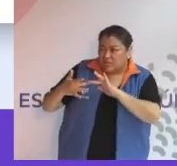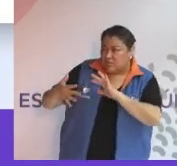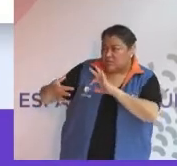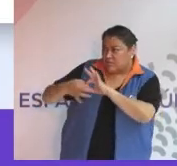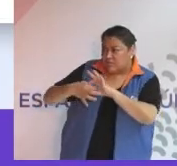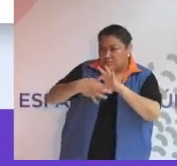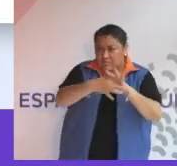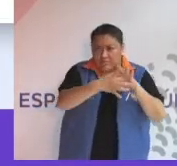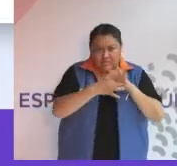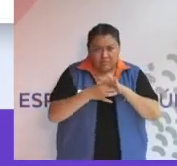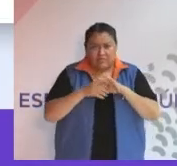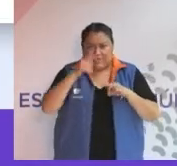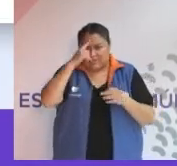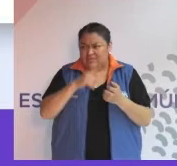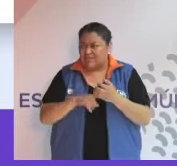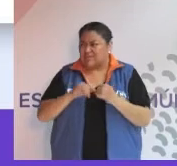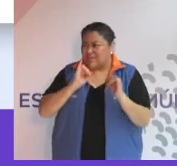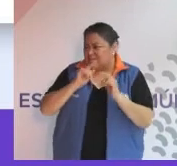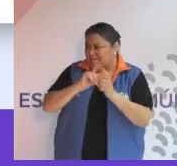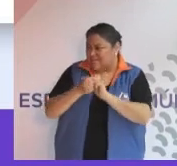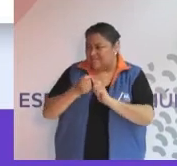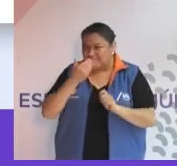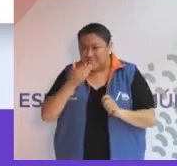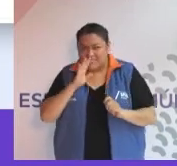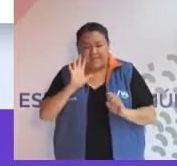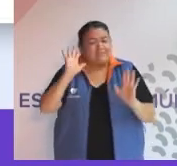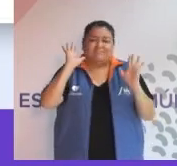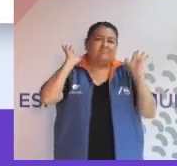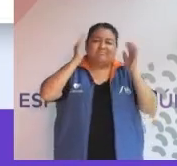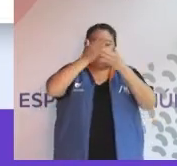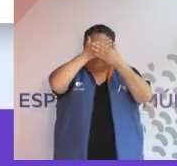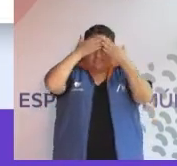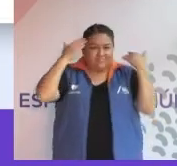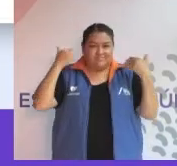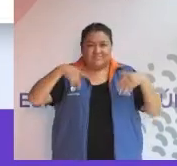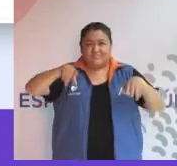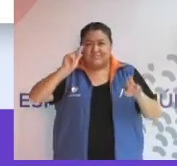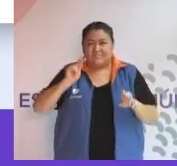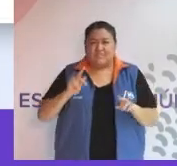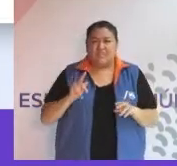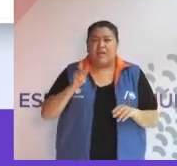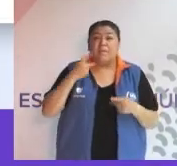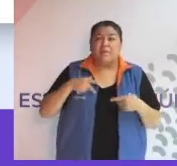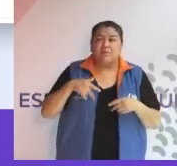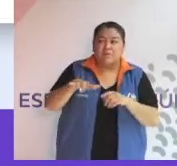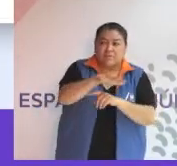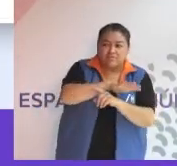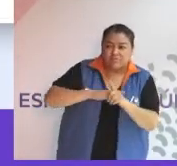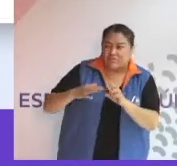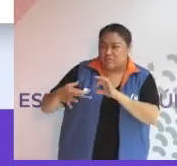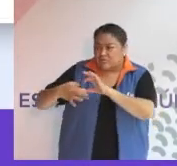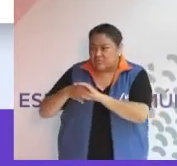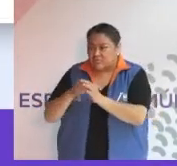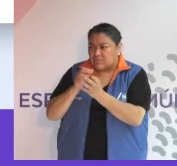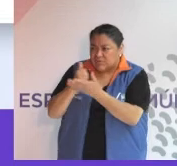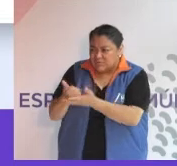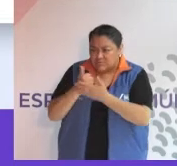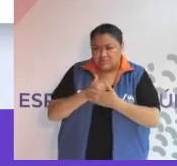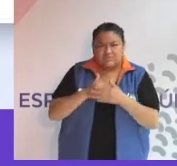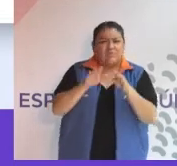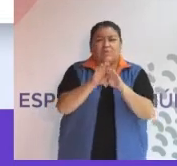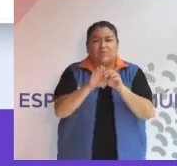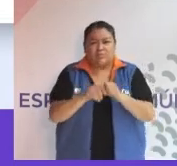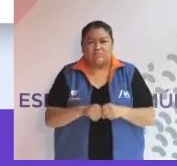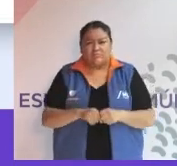si traduzca perfecto advocacy e incidencia, pero bueno, cómo tenemos influencia sobre los demás y cómo tenemos una